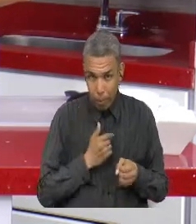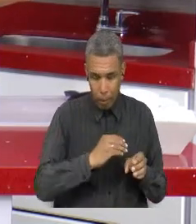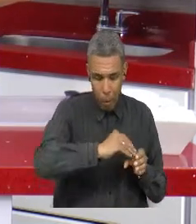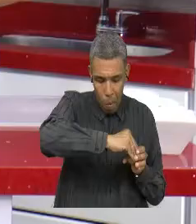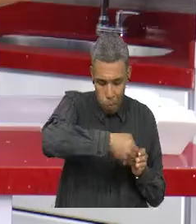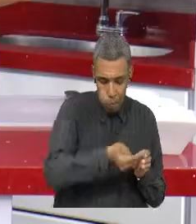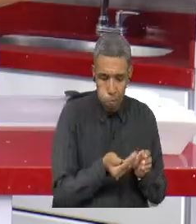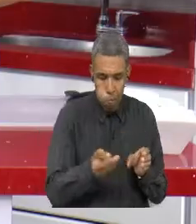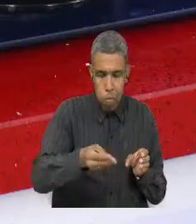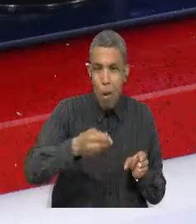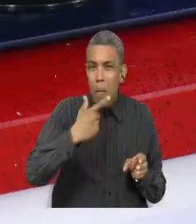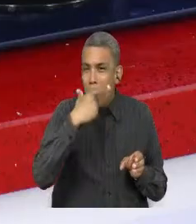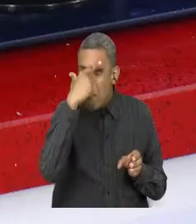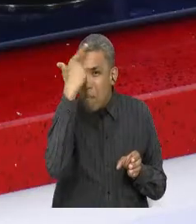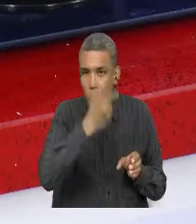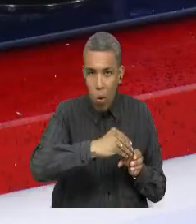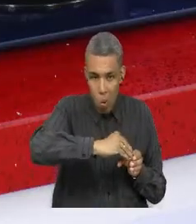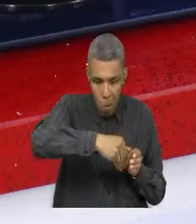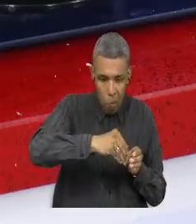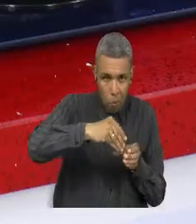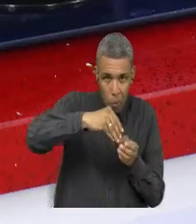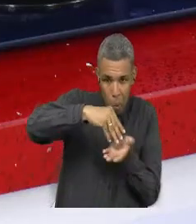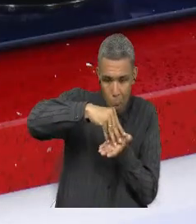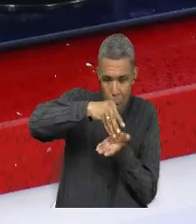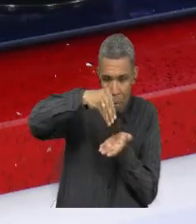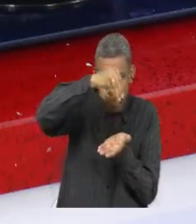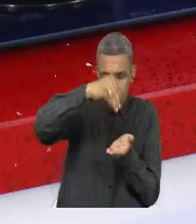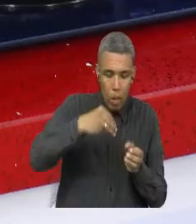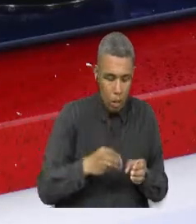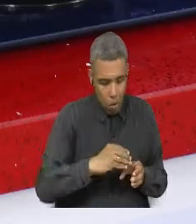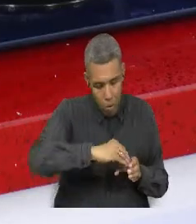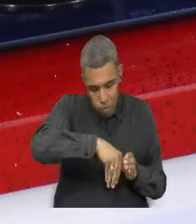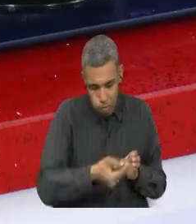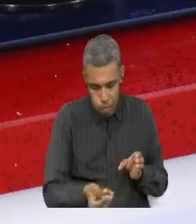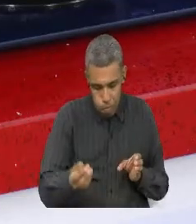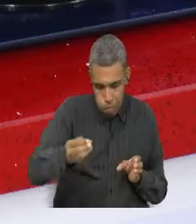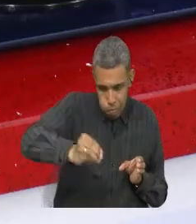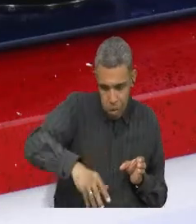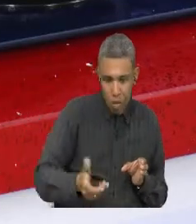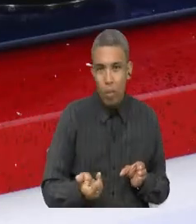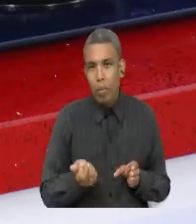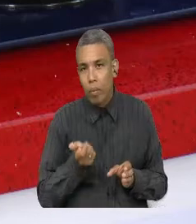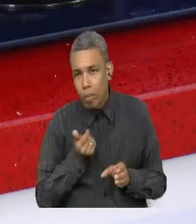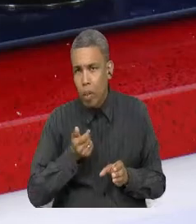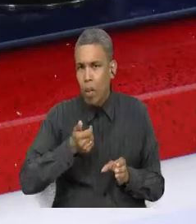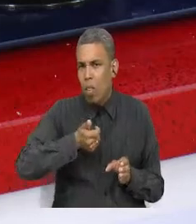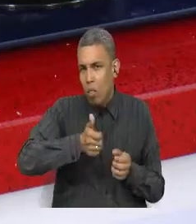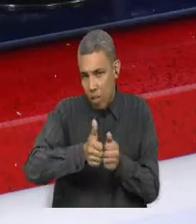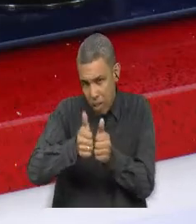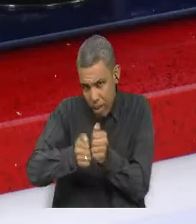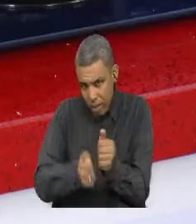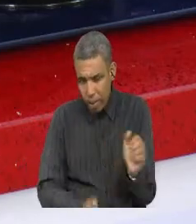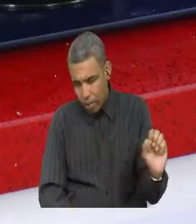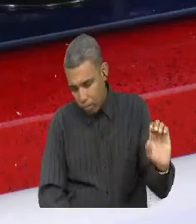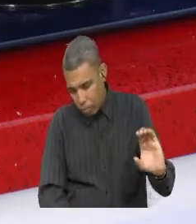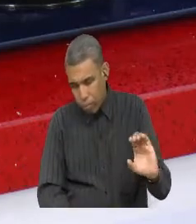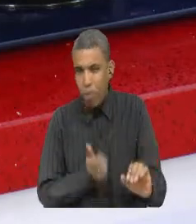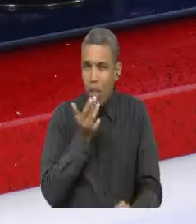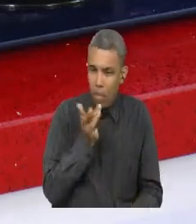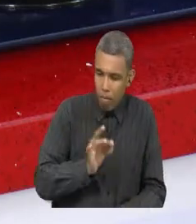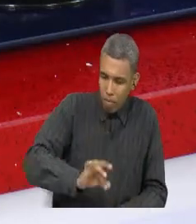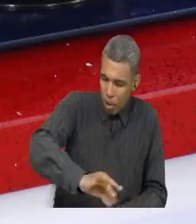crema untar, unas lonjitas de queso mozzarella y un poquitico de leche, y él mismo da su reducción. Damos punto de sal y